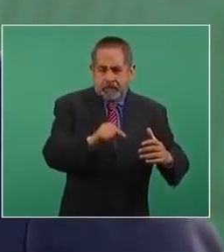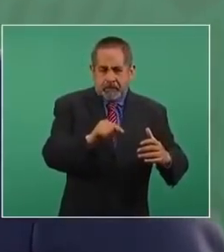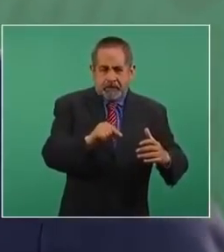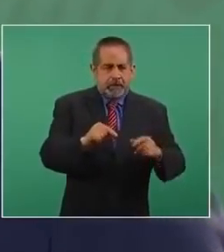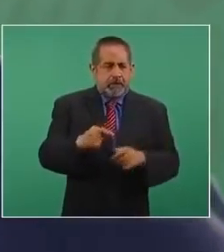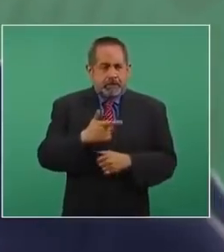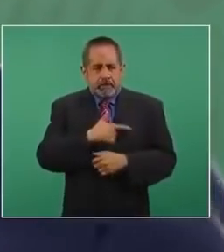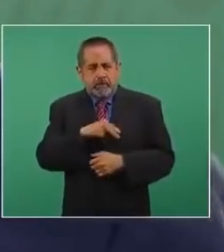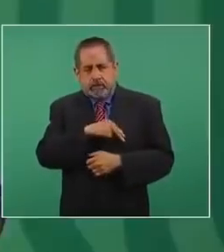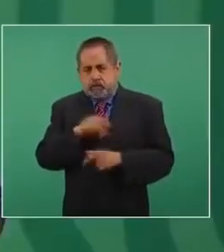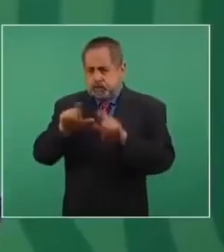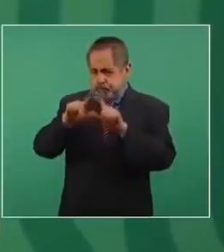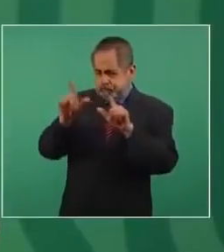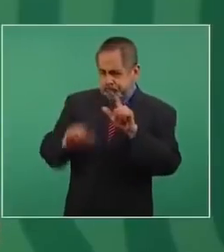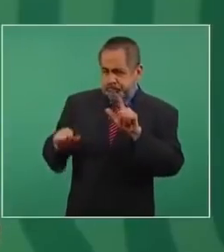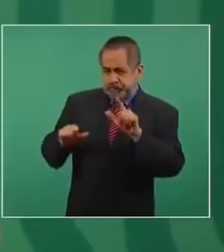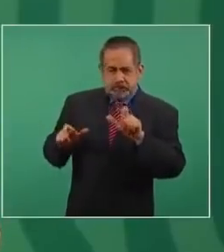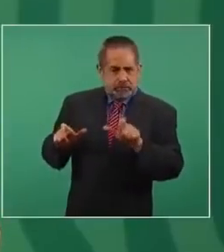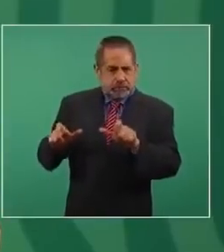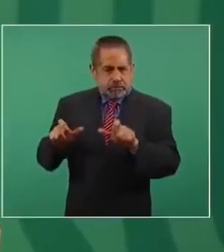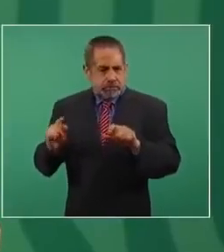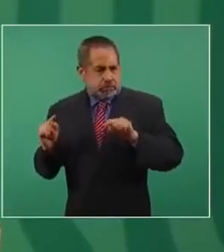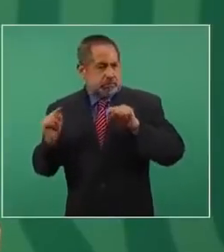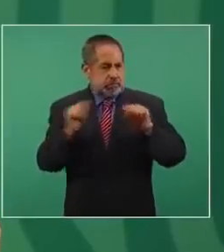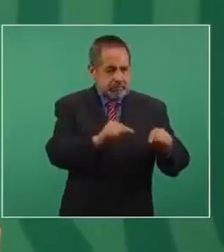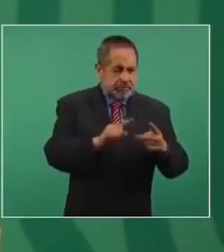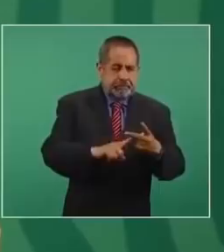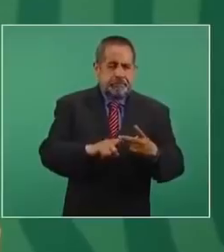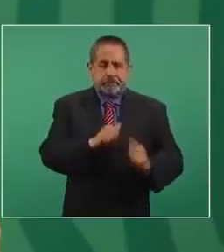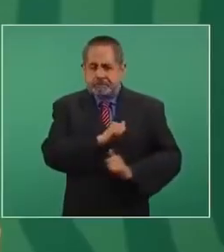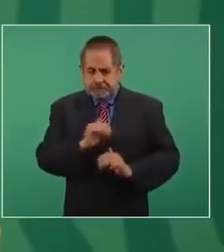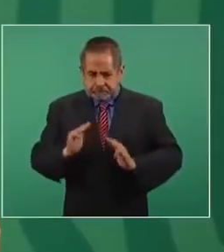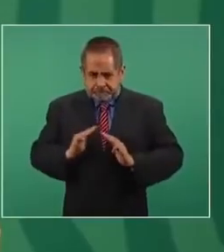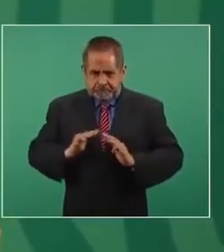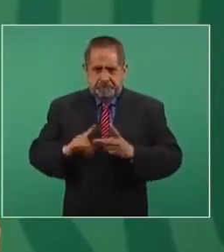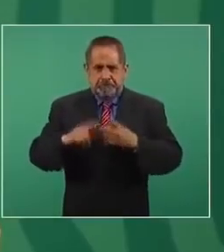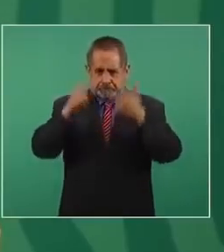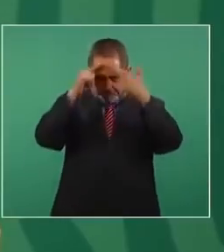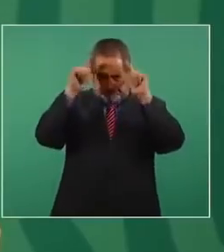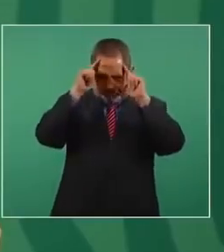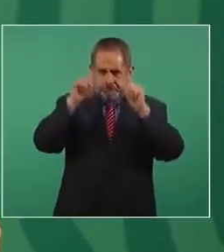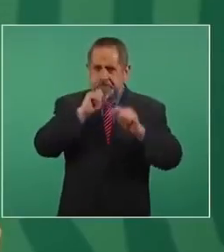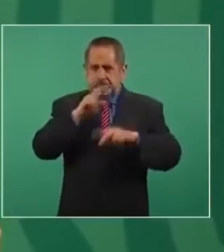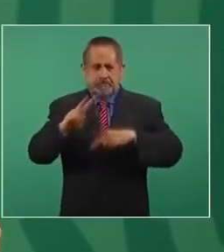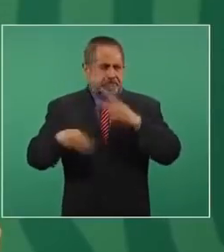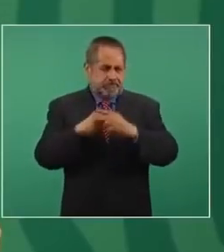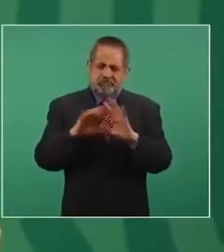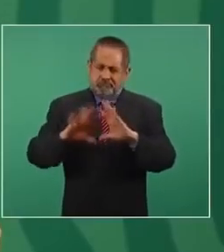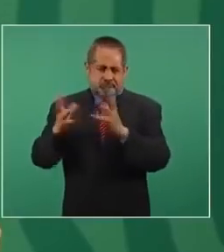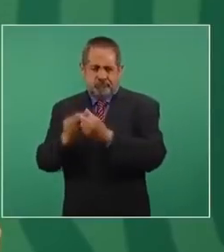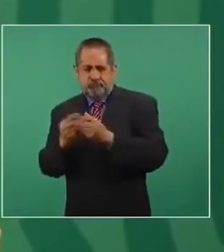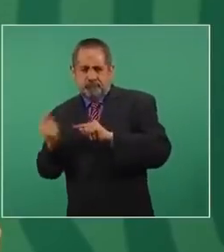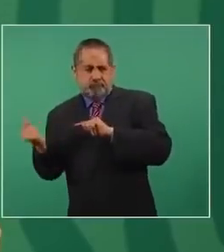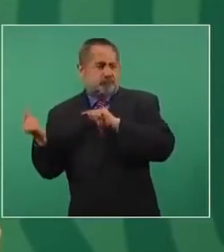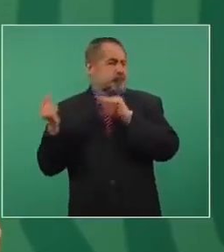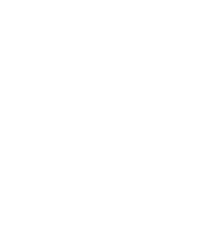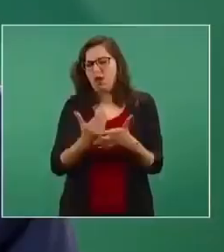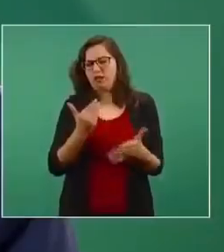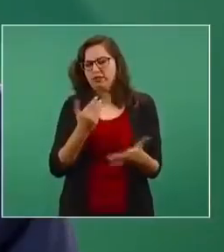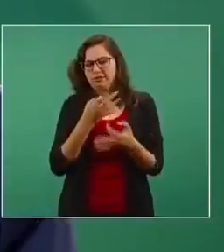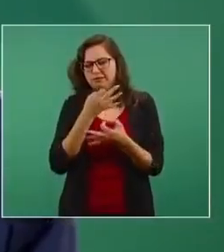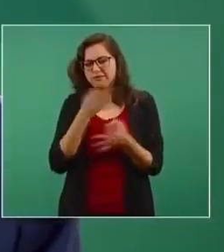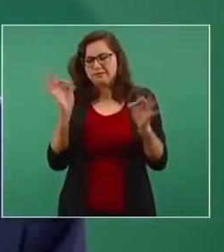la Guardia Nacional, del Ejército y de la Marina, de las Fuerzas Armadas en estos